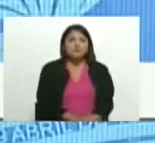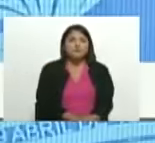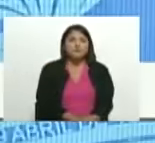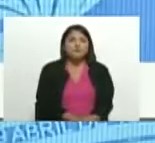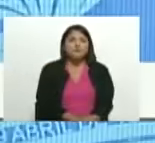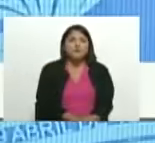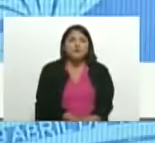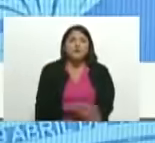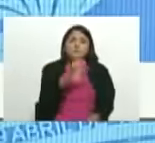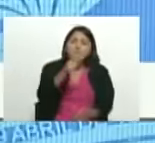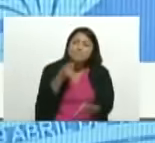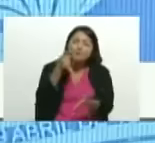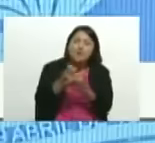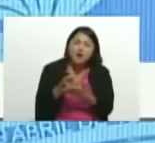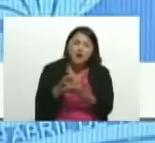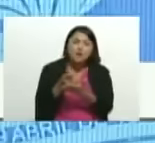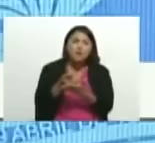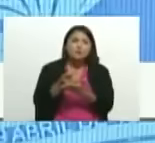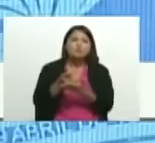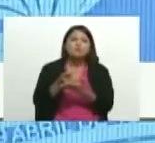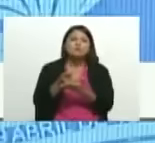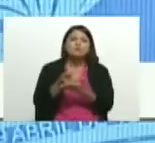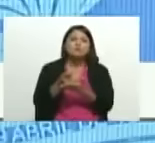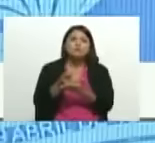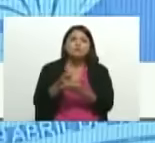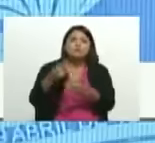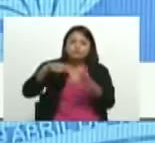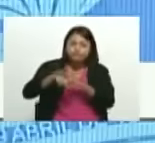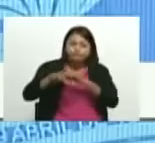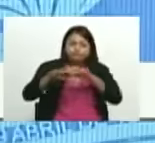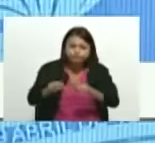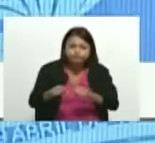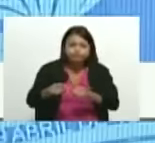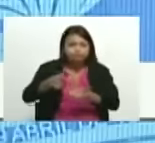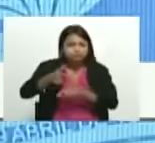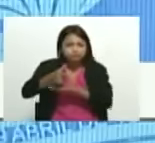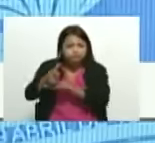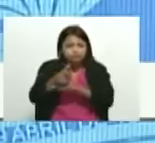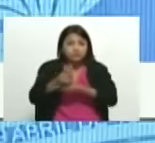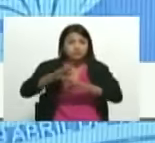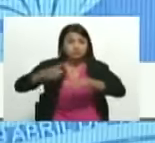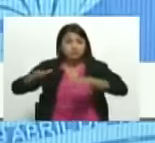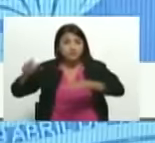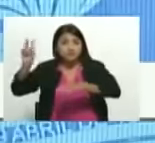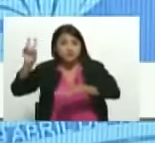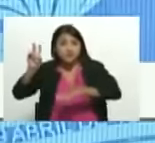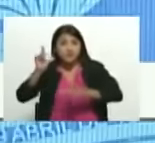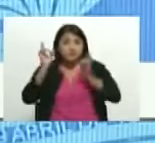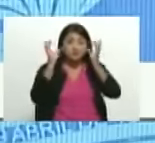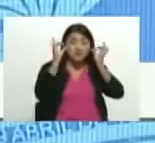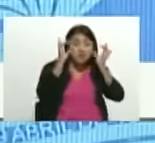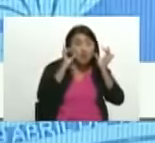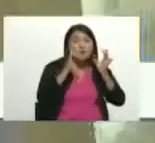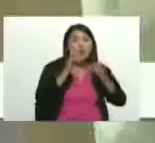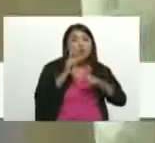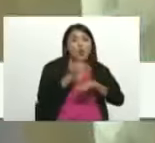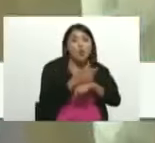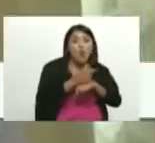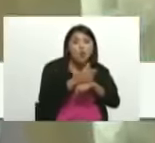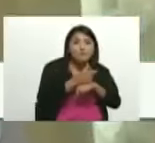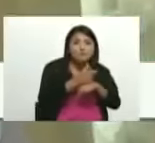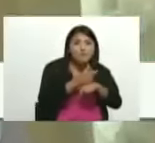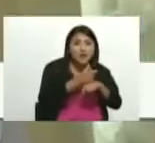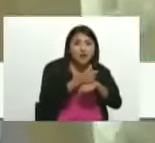organizaron, pagaron y protagonizaron incursiones armadas en las costas de Venezuela, si se inventaron un gobierno interino para poder robarse todos los